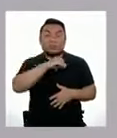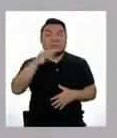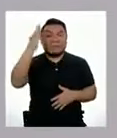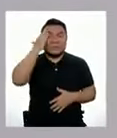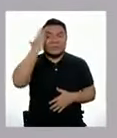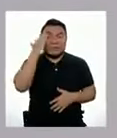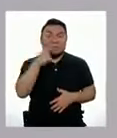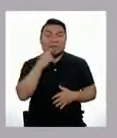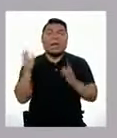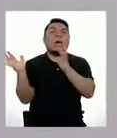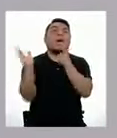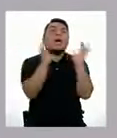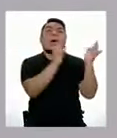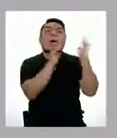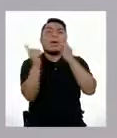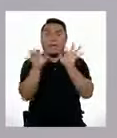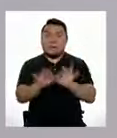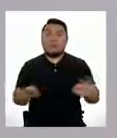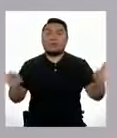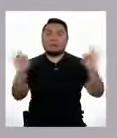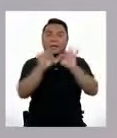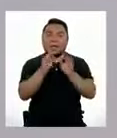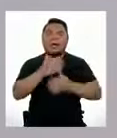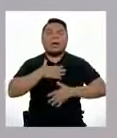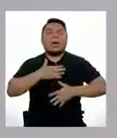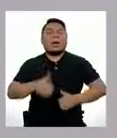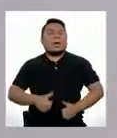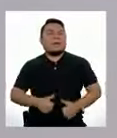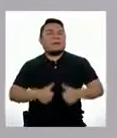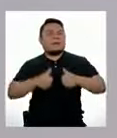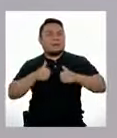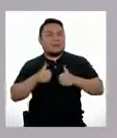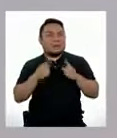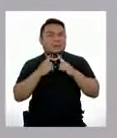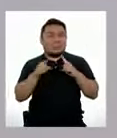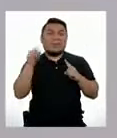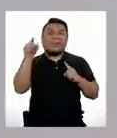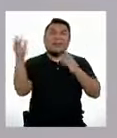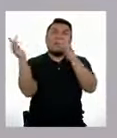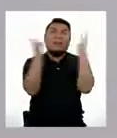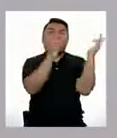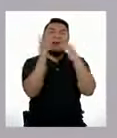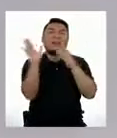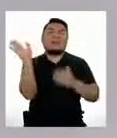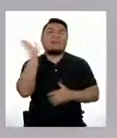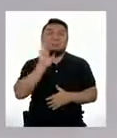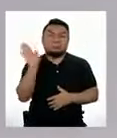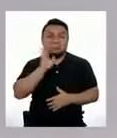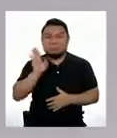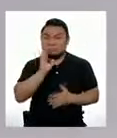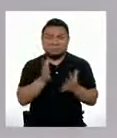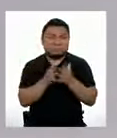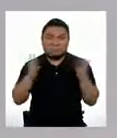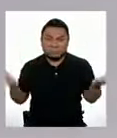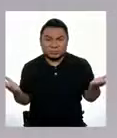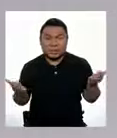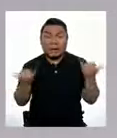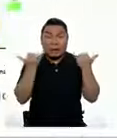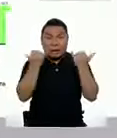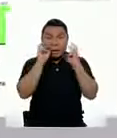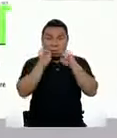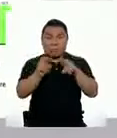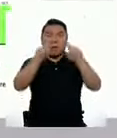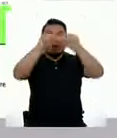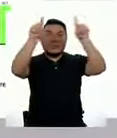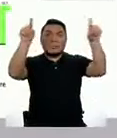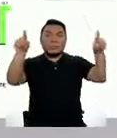es importante para poder vivir, pero ¿saben qué tan contaminado está el aire en nuestro país? Veamos el siguiente gráfico